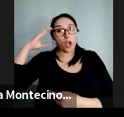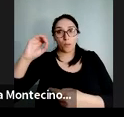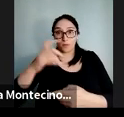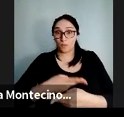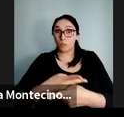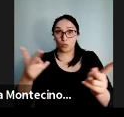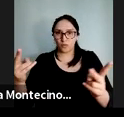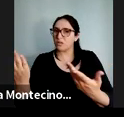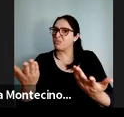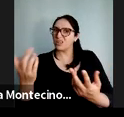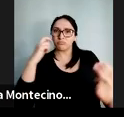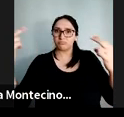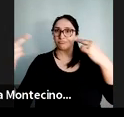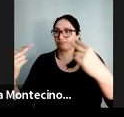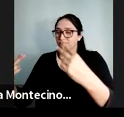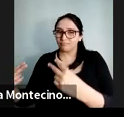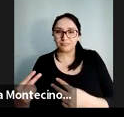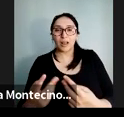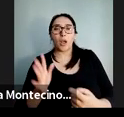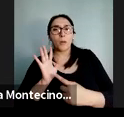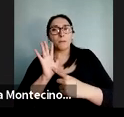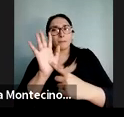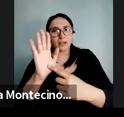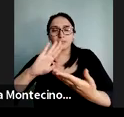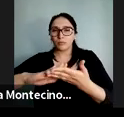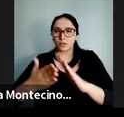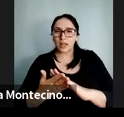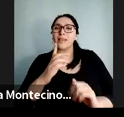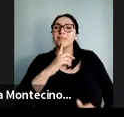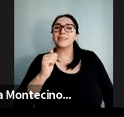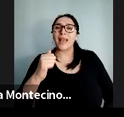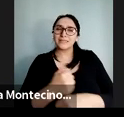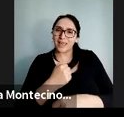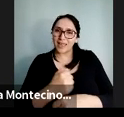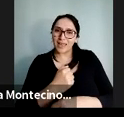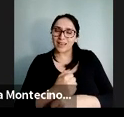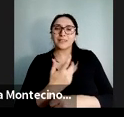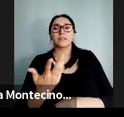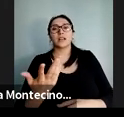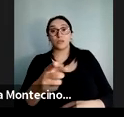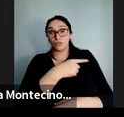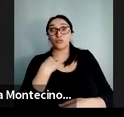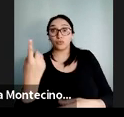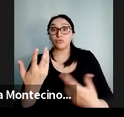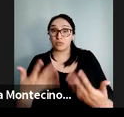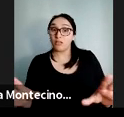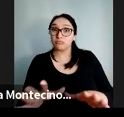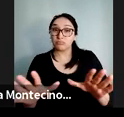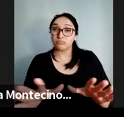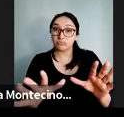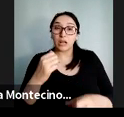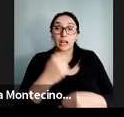que, ¿cierto?, podamos accionar campañas comunitarias, talleres. Nosotras nos encontramos haciendo actividades en territorios,